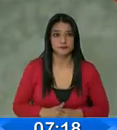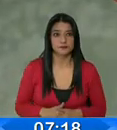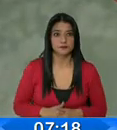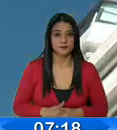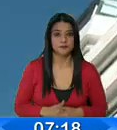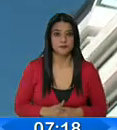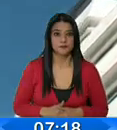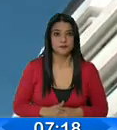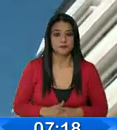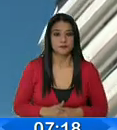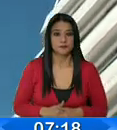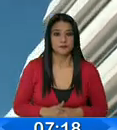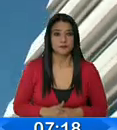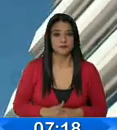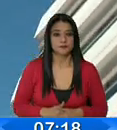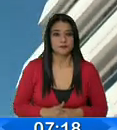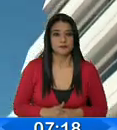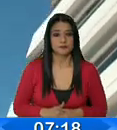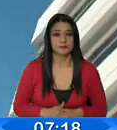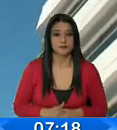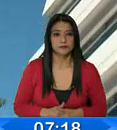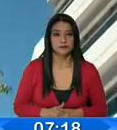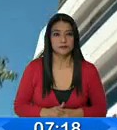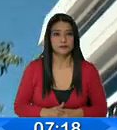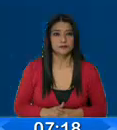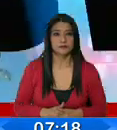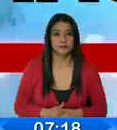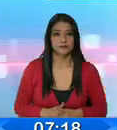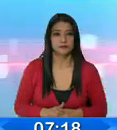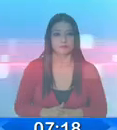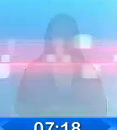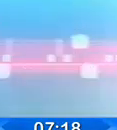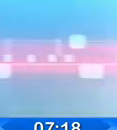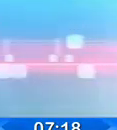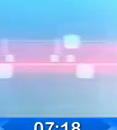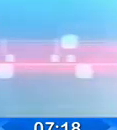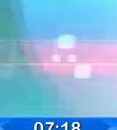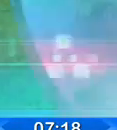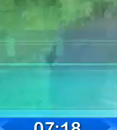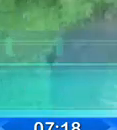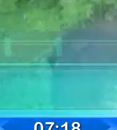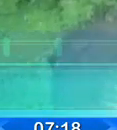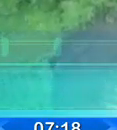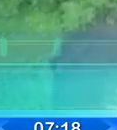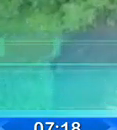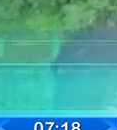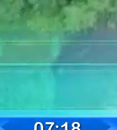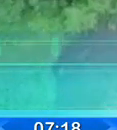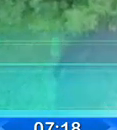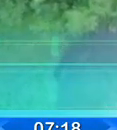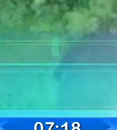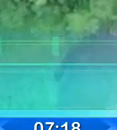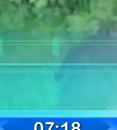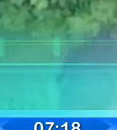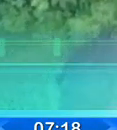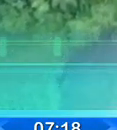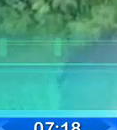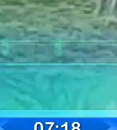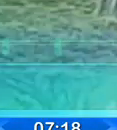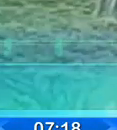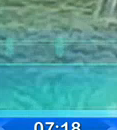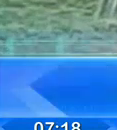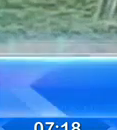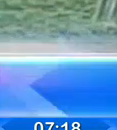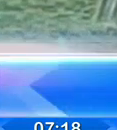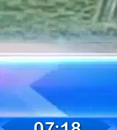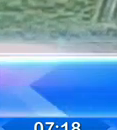Katherine Aguirre, en Quito informó Adriana Rojas. Y una posible reubicación de tuberías de petróleo, el inicio de estudios